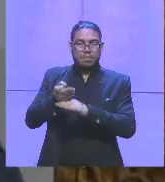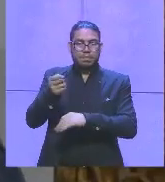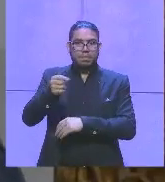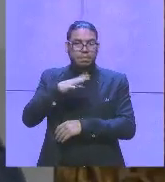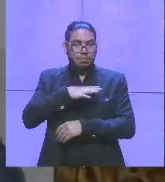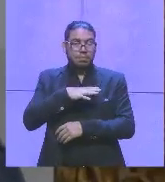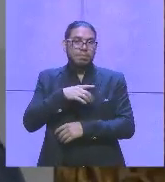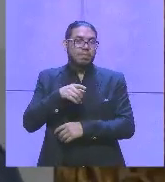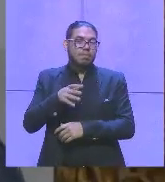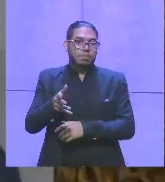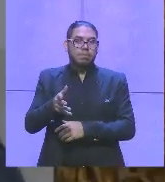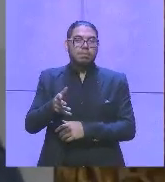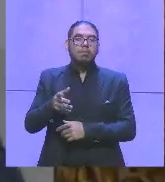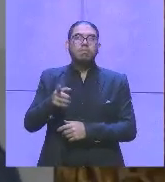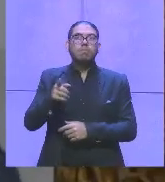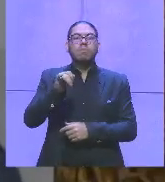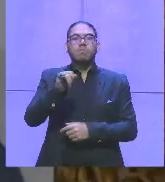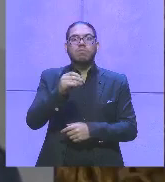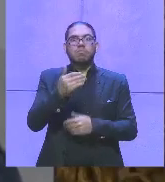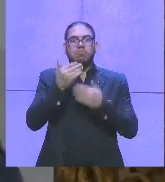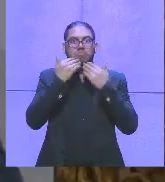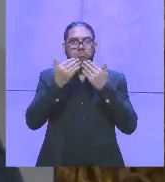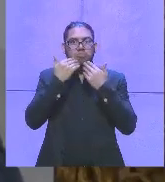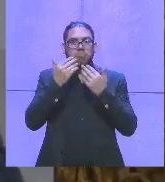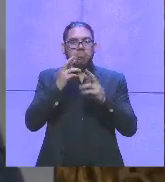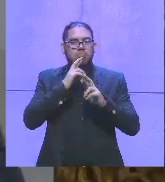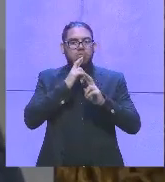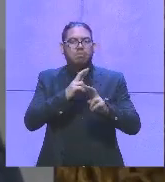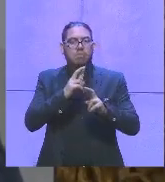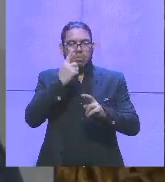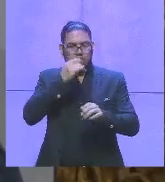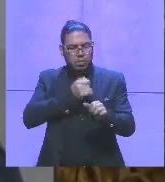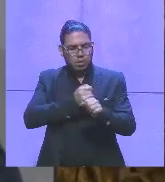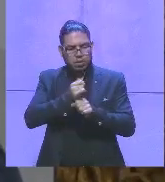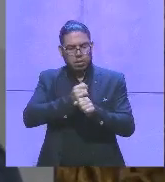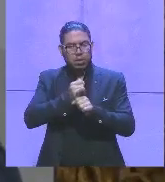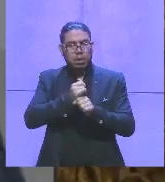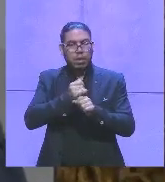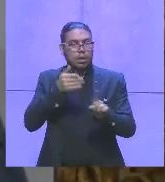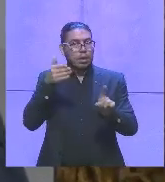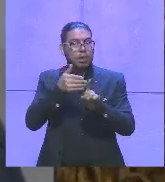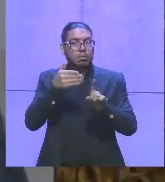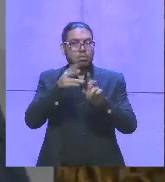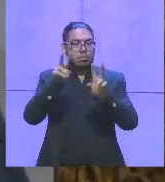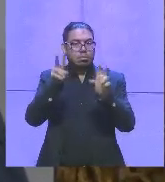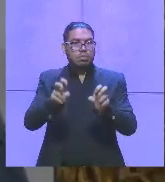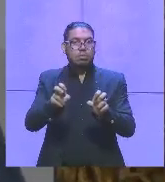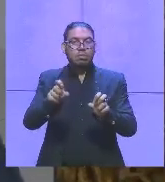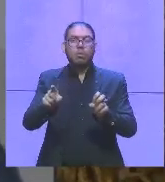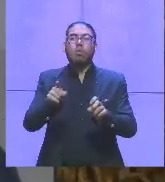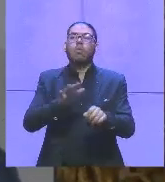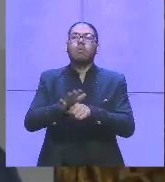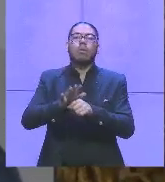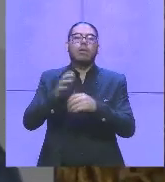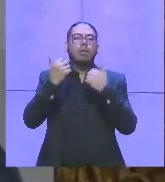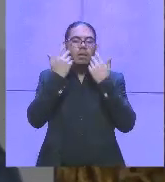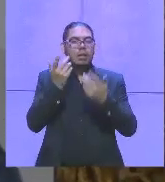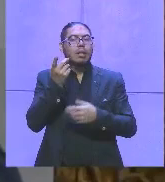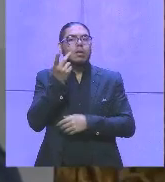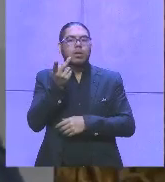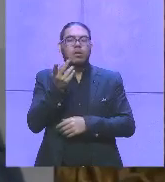que es un buen resultado para el análisis de quienes se dedican a estos temas o quienes quieren estudiar estos temas,